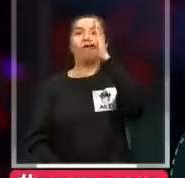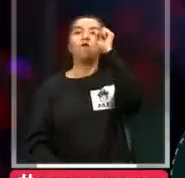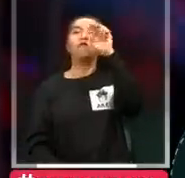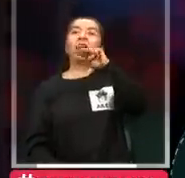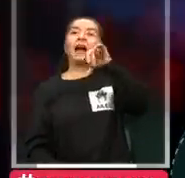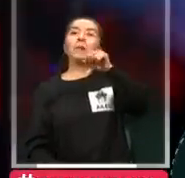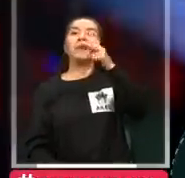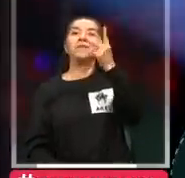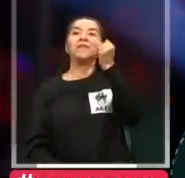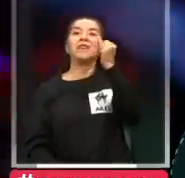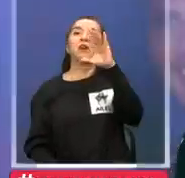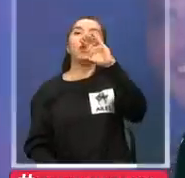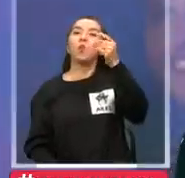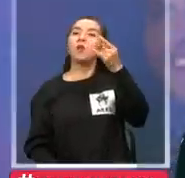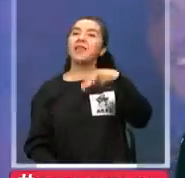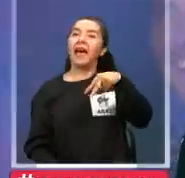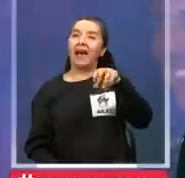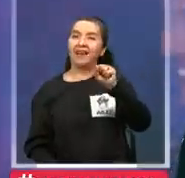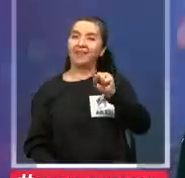Vicuña.